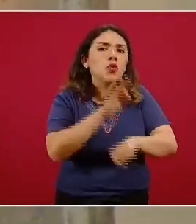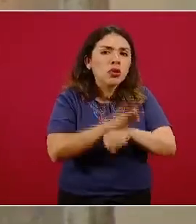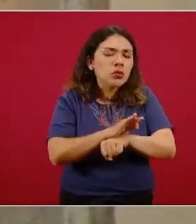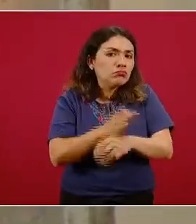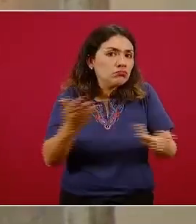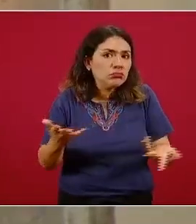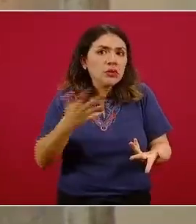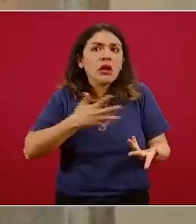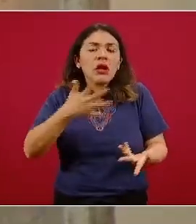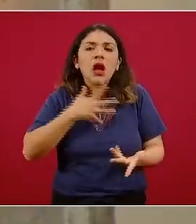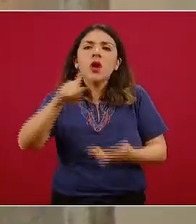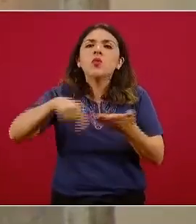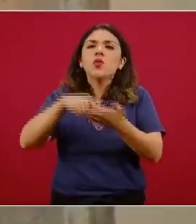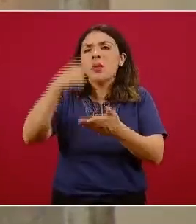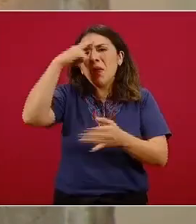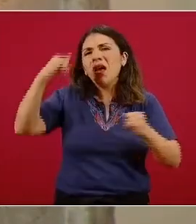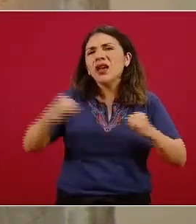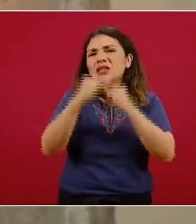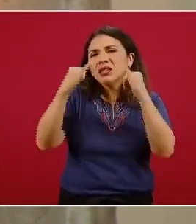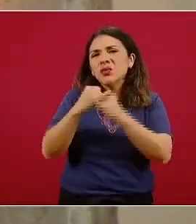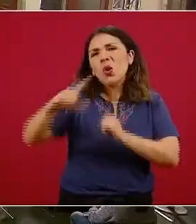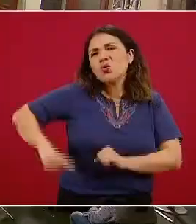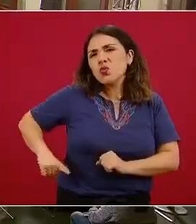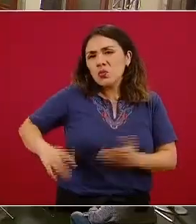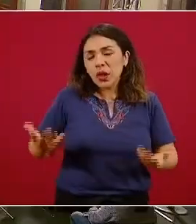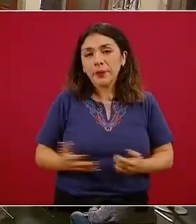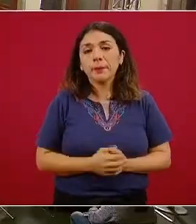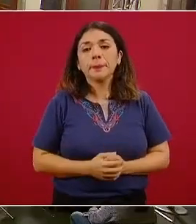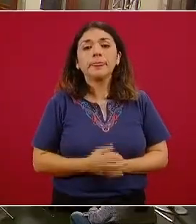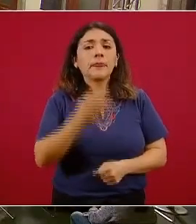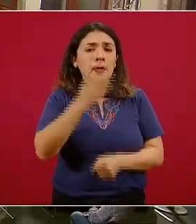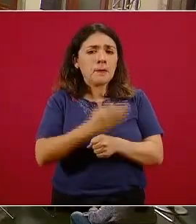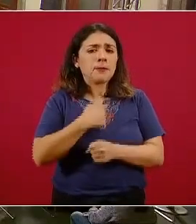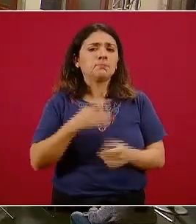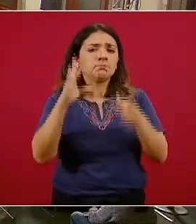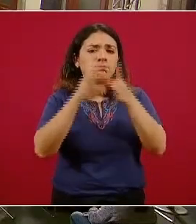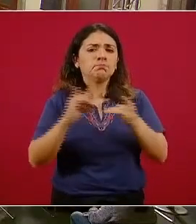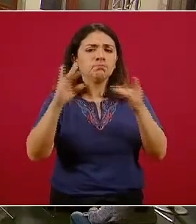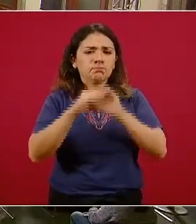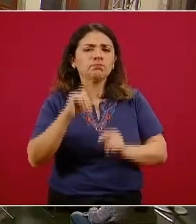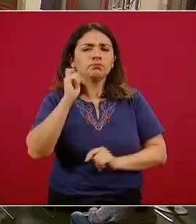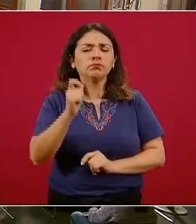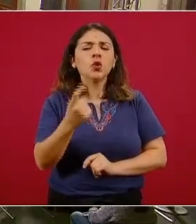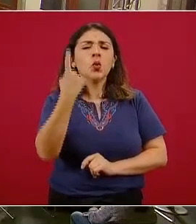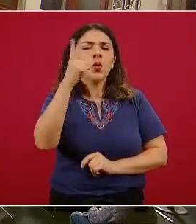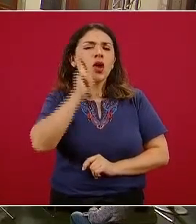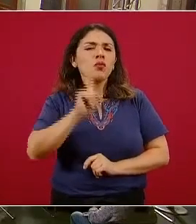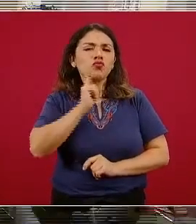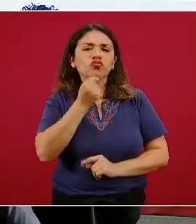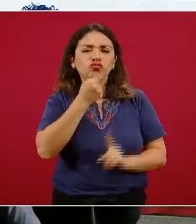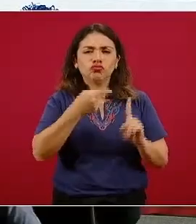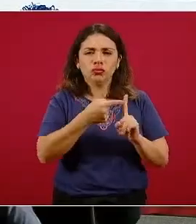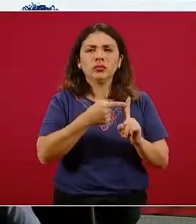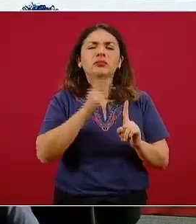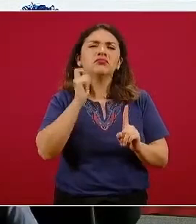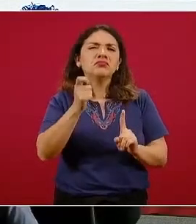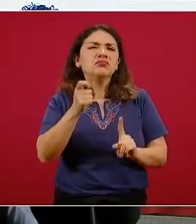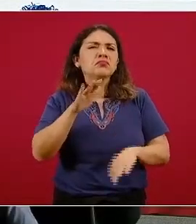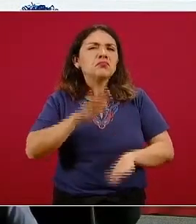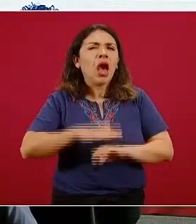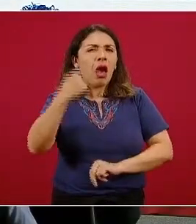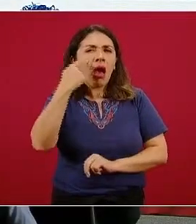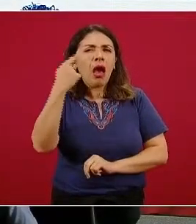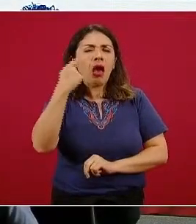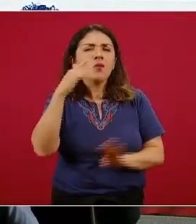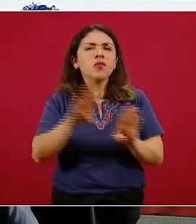lo que tenemos en los servicios públicos. Les quiero contar aquí el caso de una niña. Habitualmente y